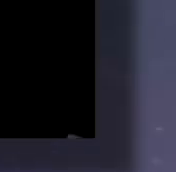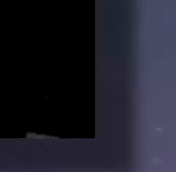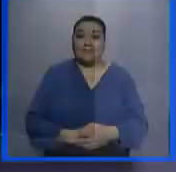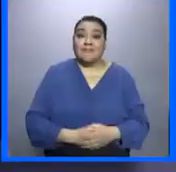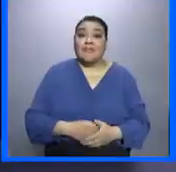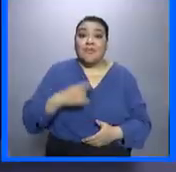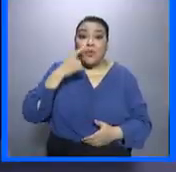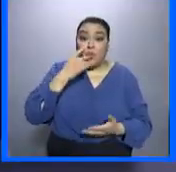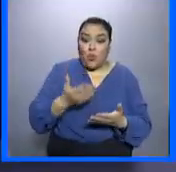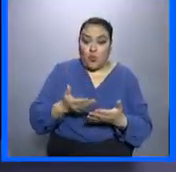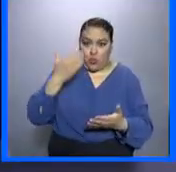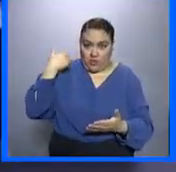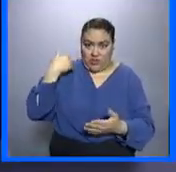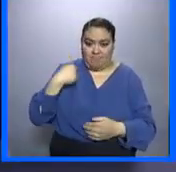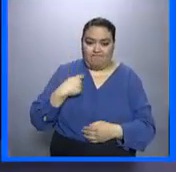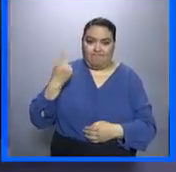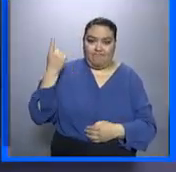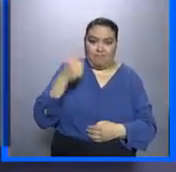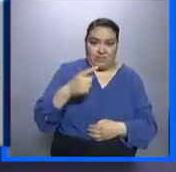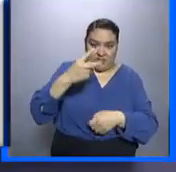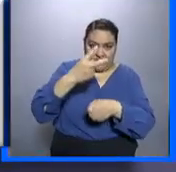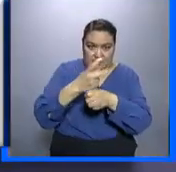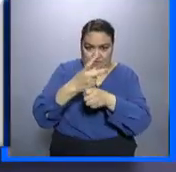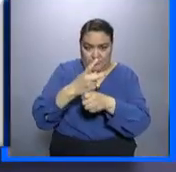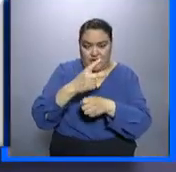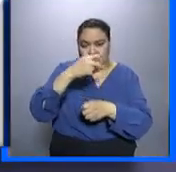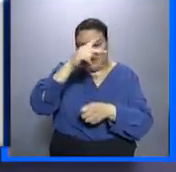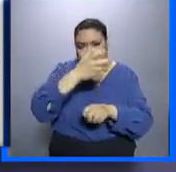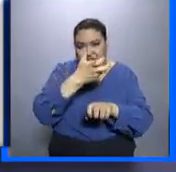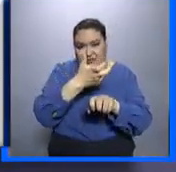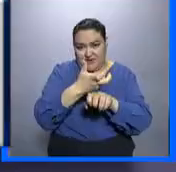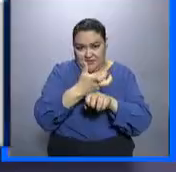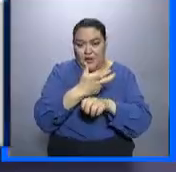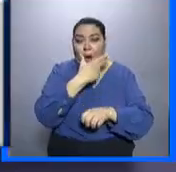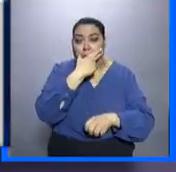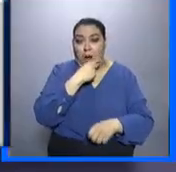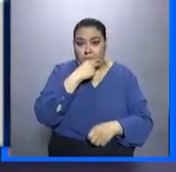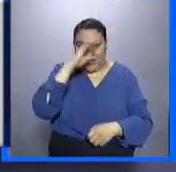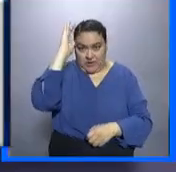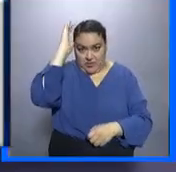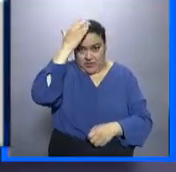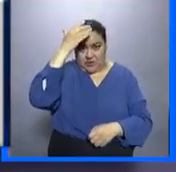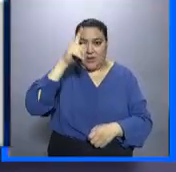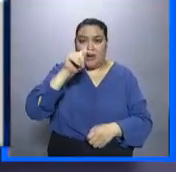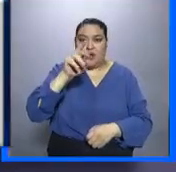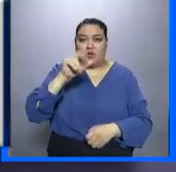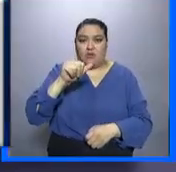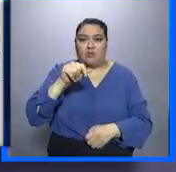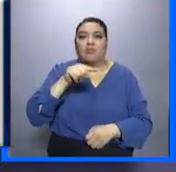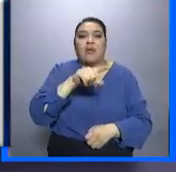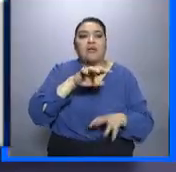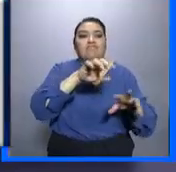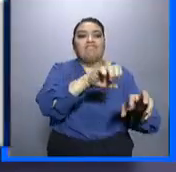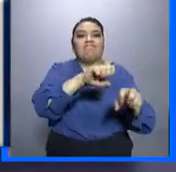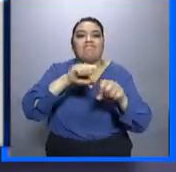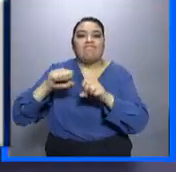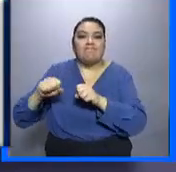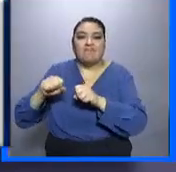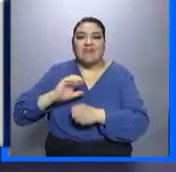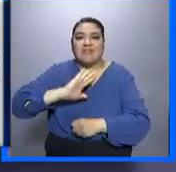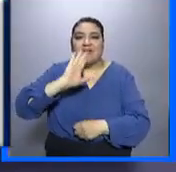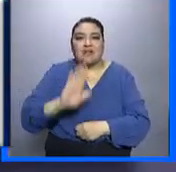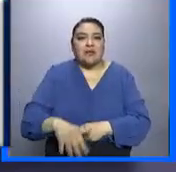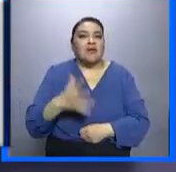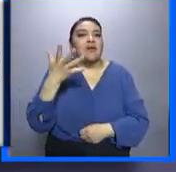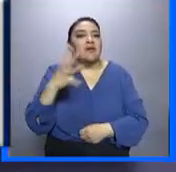Desde el inicio del segundo mandato del presidente estadounidense Donald Trump, 10 mexicanos han fallecido bajo custodia del Servicio de